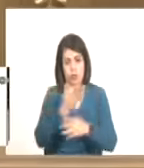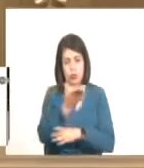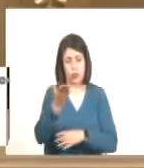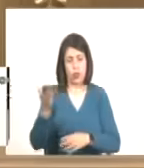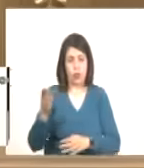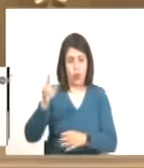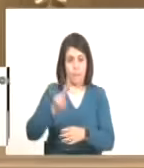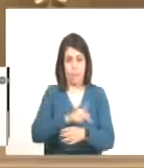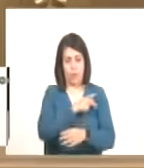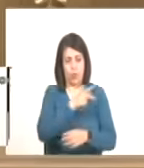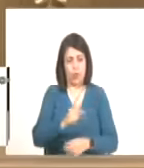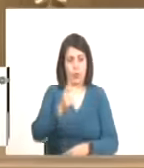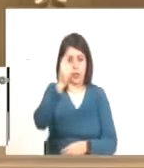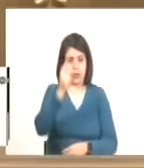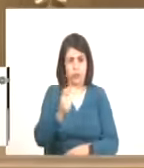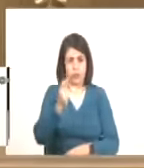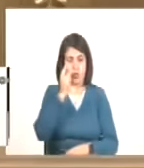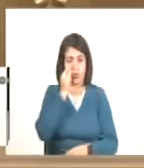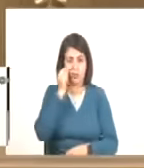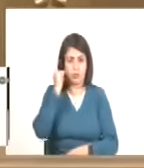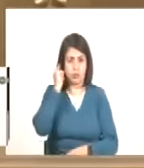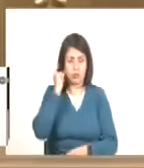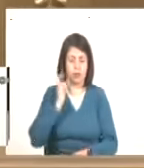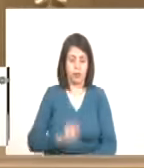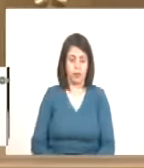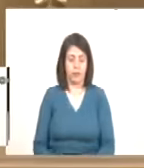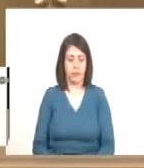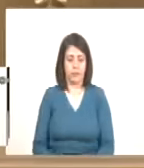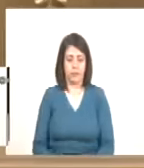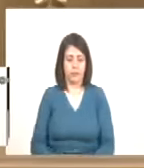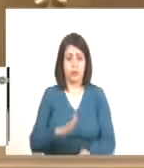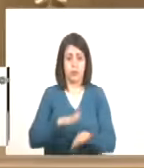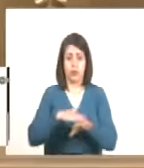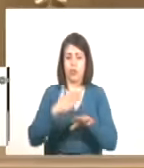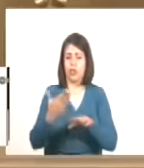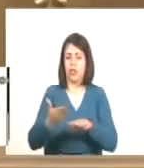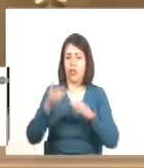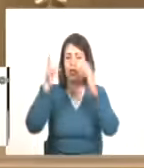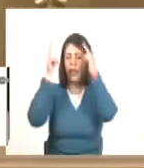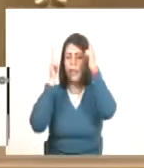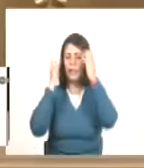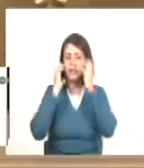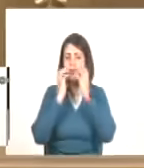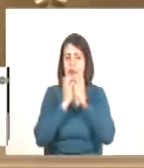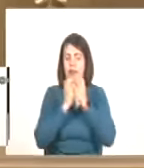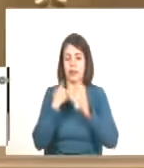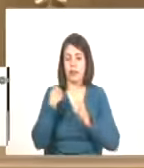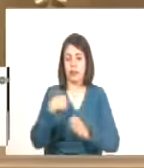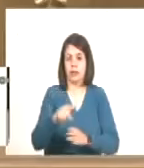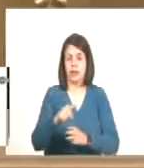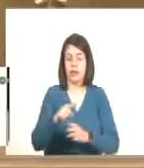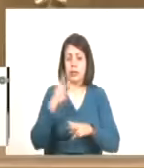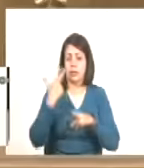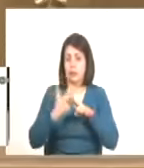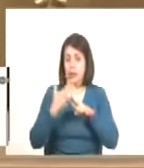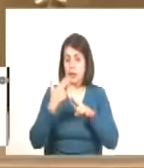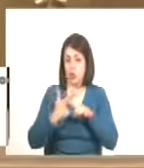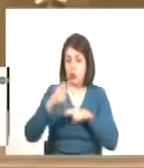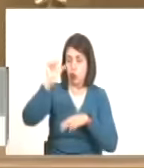ustedes, diputados y diputadas. ¿Por qué será que el Che tiene esta